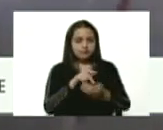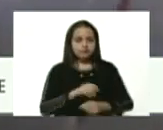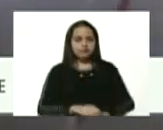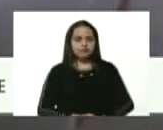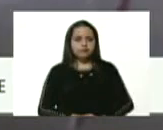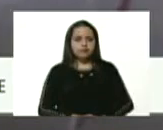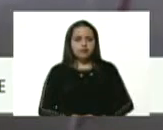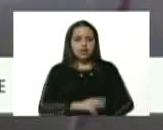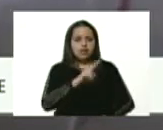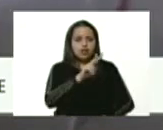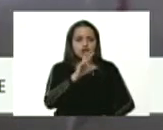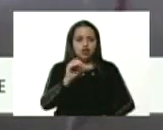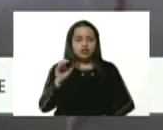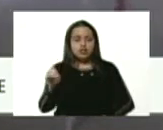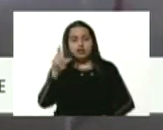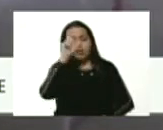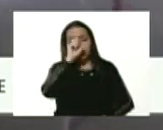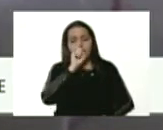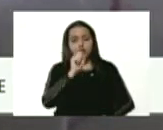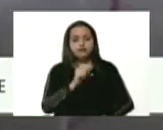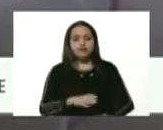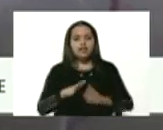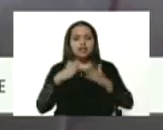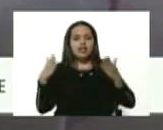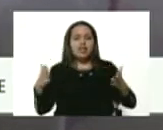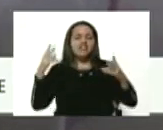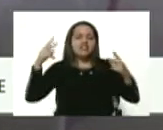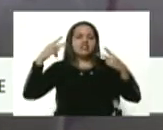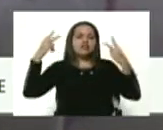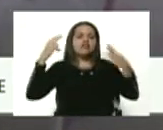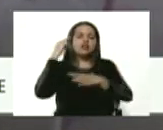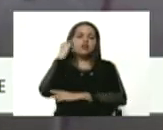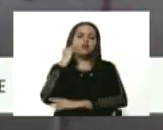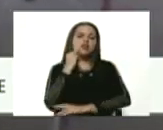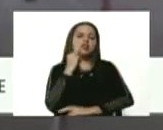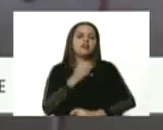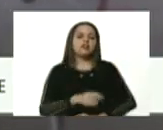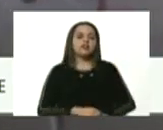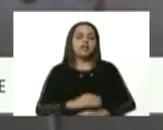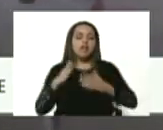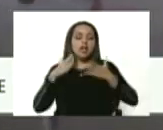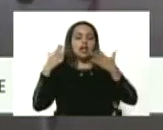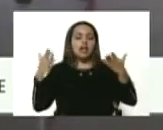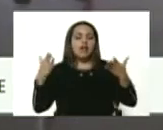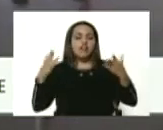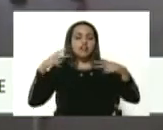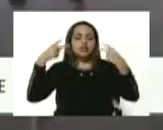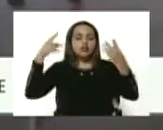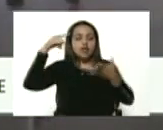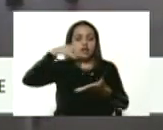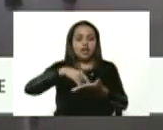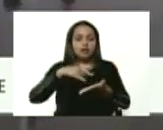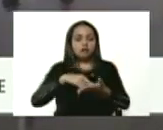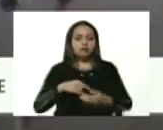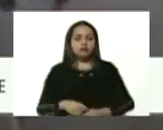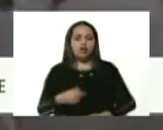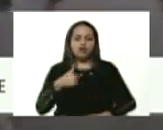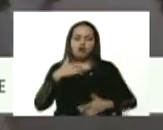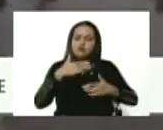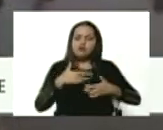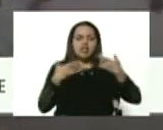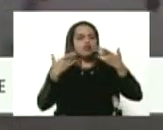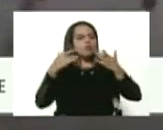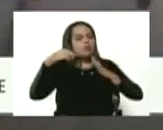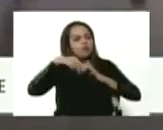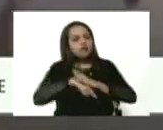del Bicentenario, de la gran victoria de Bolívar, de la gran victoria de Carabobo. Así lo siento